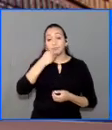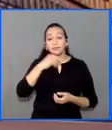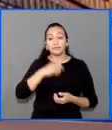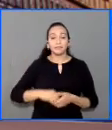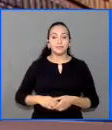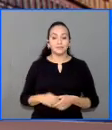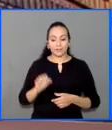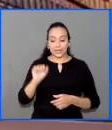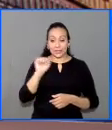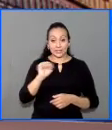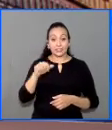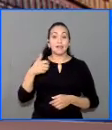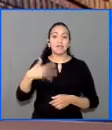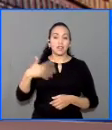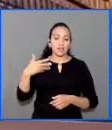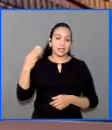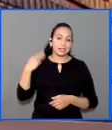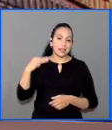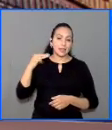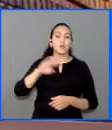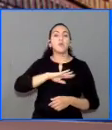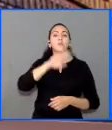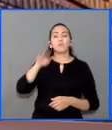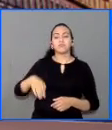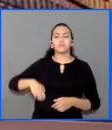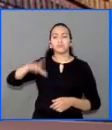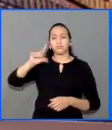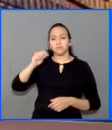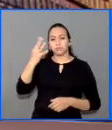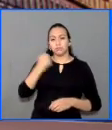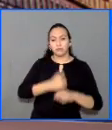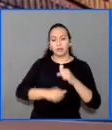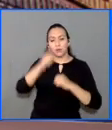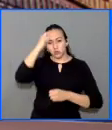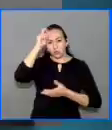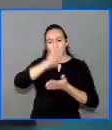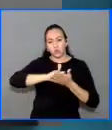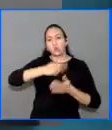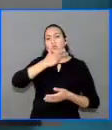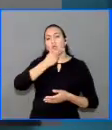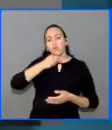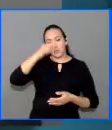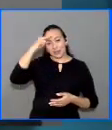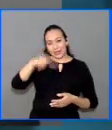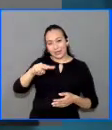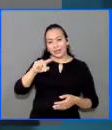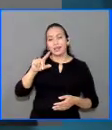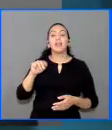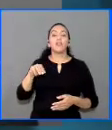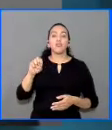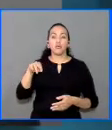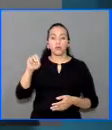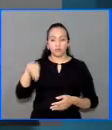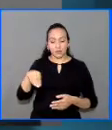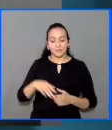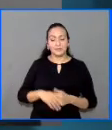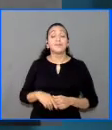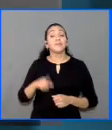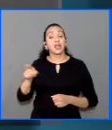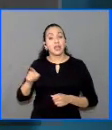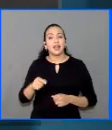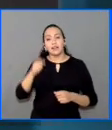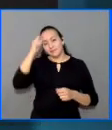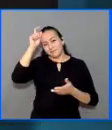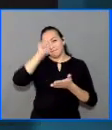marzo falleció a la edad de 79 años el escritor mexicano Hernán Lara Zavala. La última novela que publicó fue El